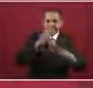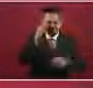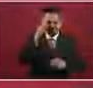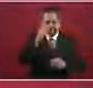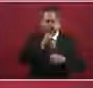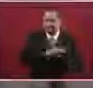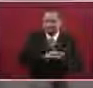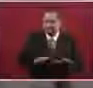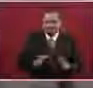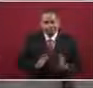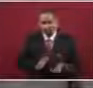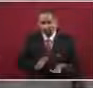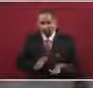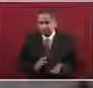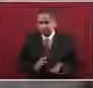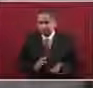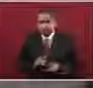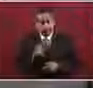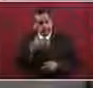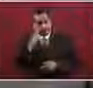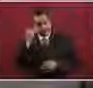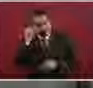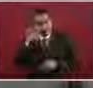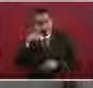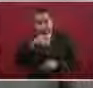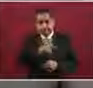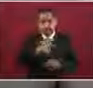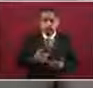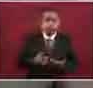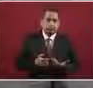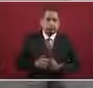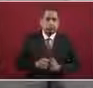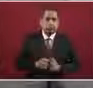Imagínense el esfuerzo que hacen,